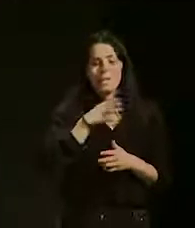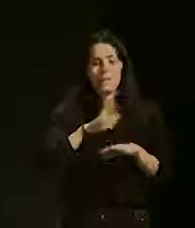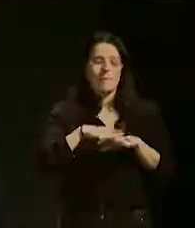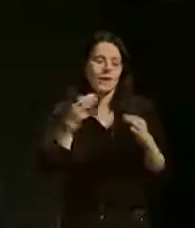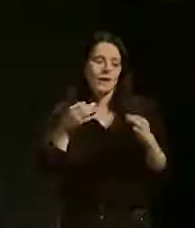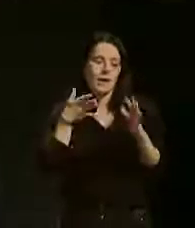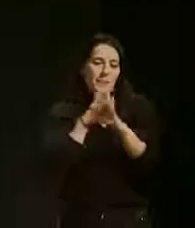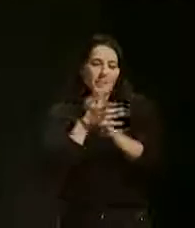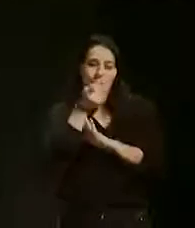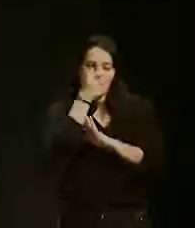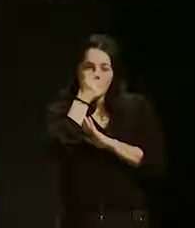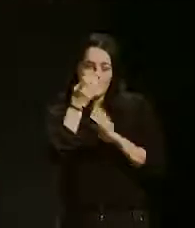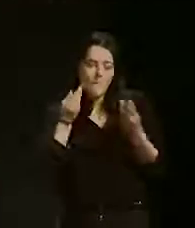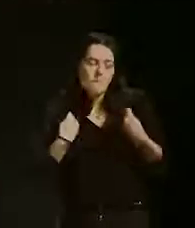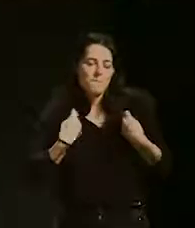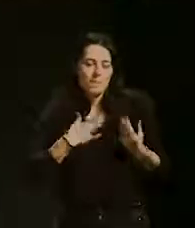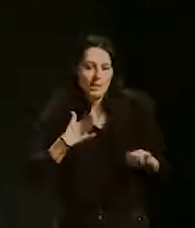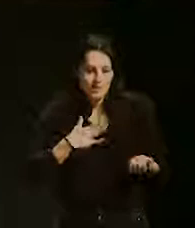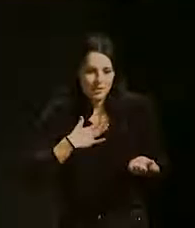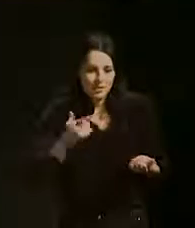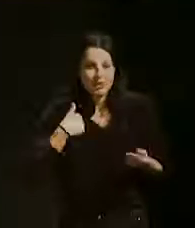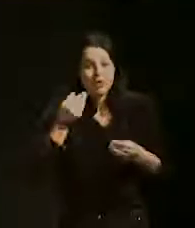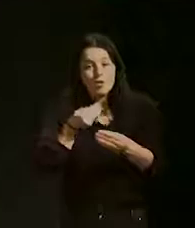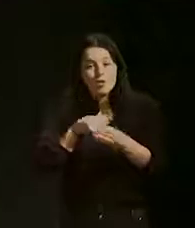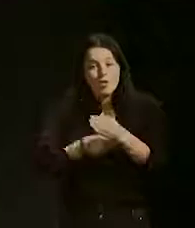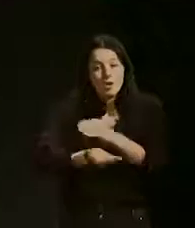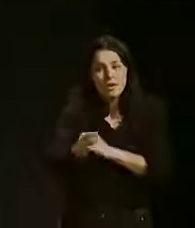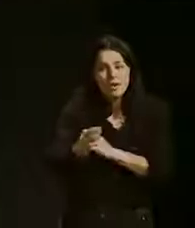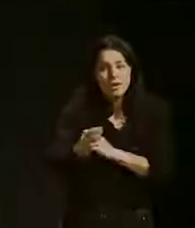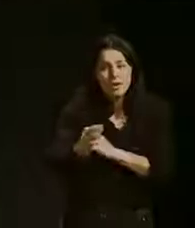trayectoria. Yo nací. Tienes que, por favor,